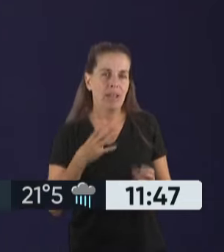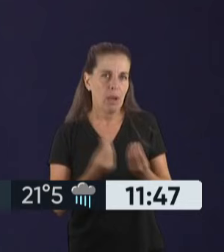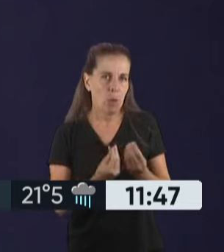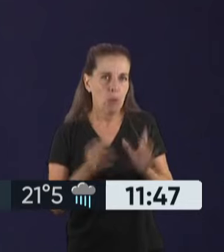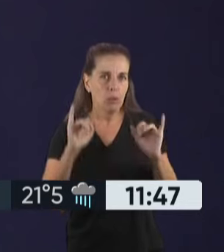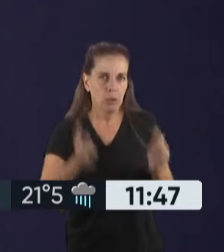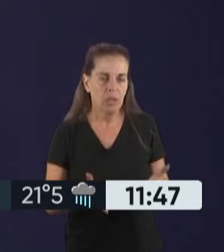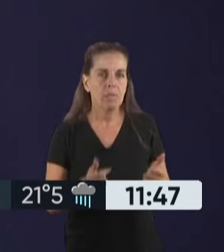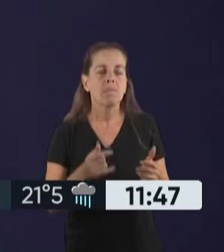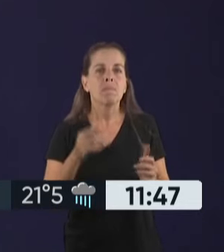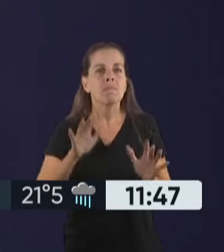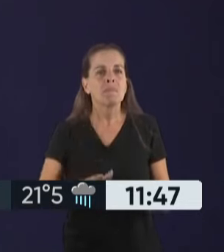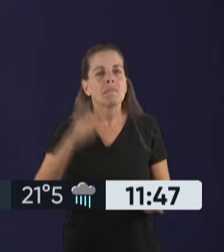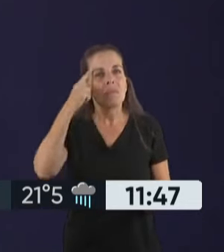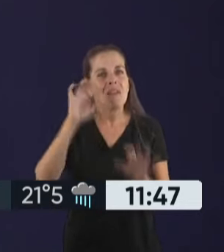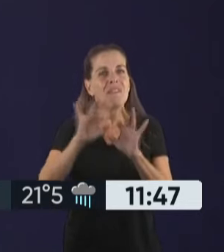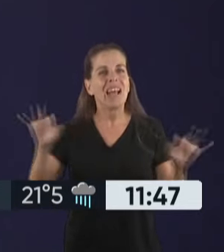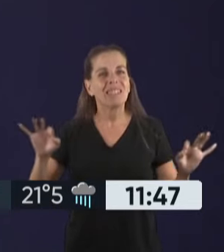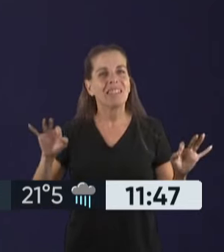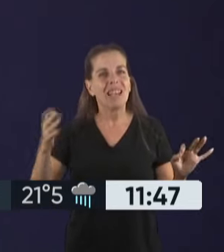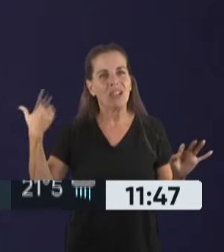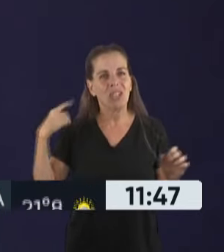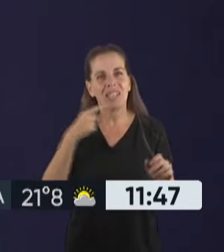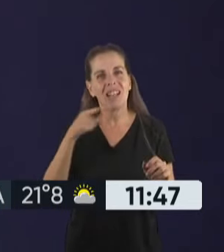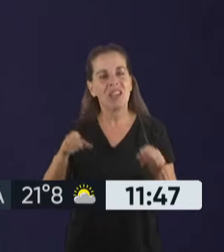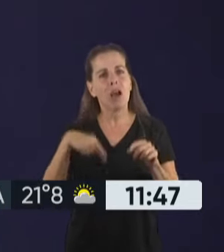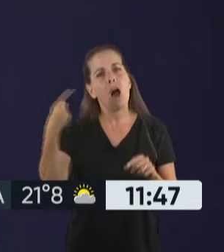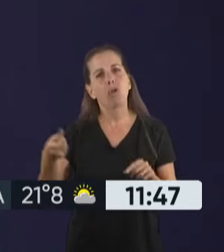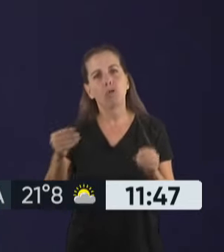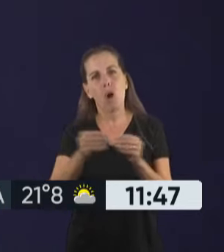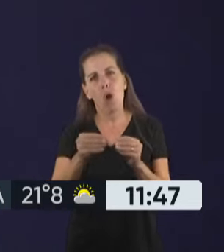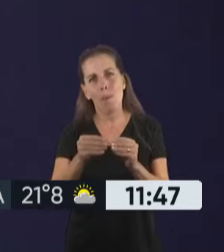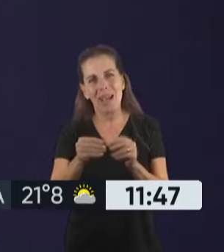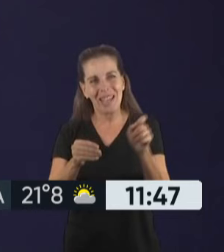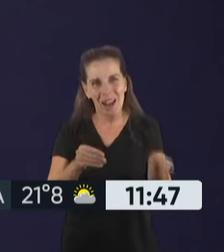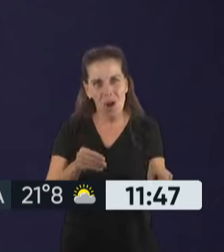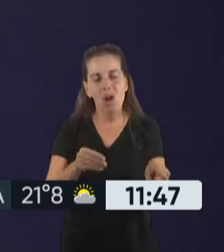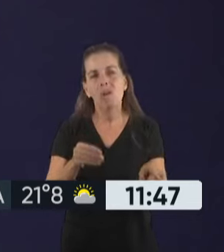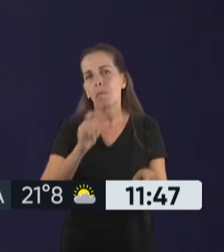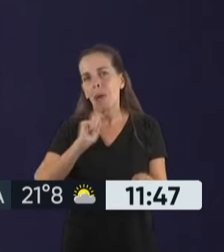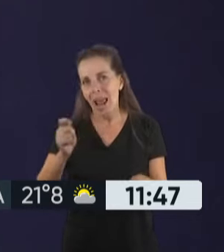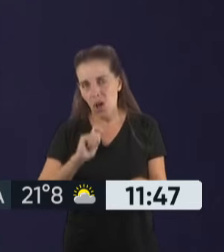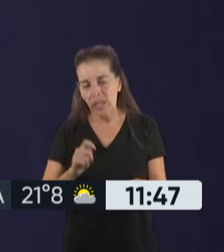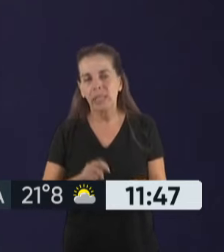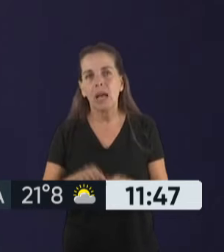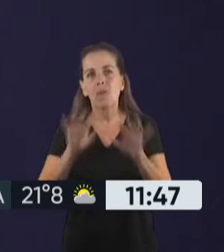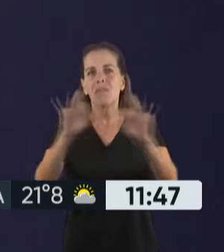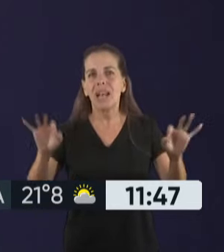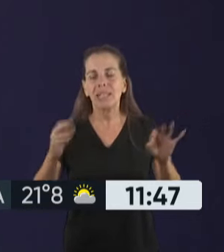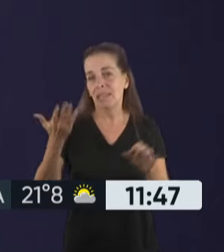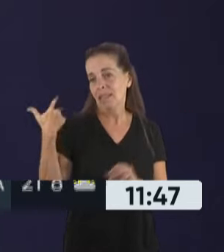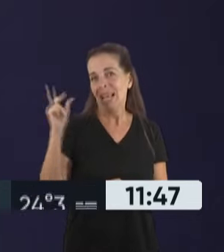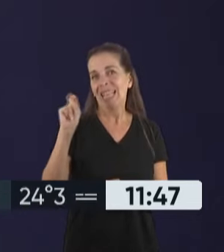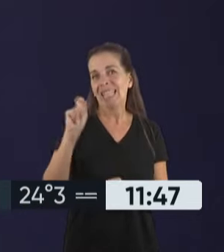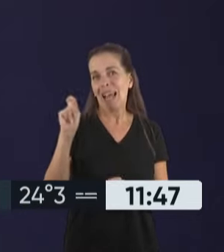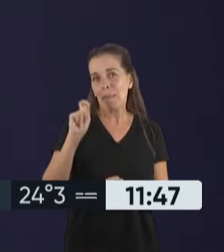y me quedo con una frase que le dije ayer a un futuro colega tuyo bueno vos futuro colega de él eh hace tres meses